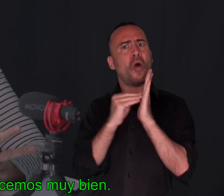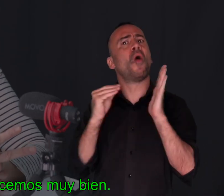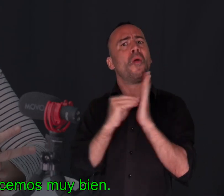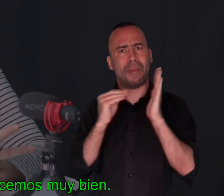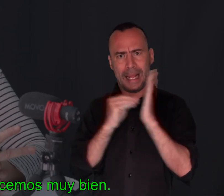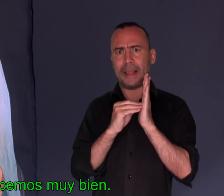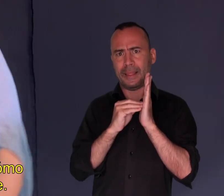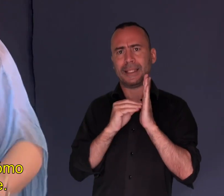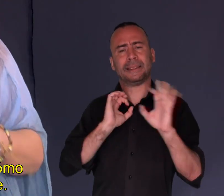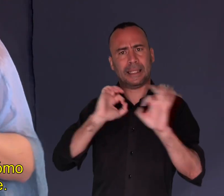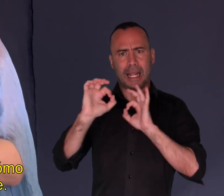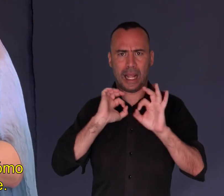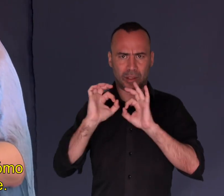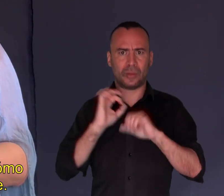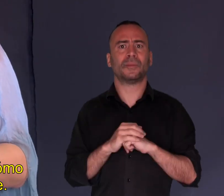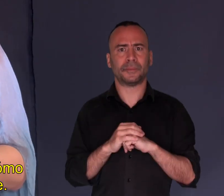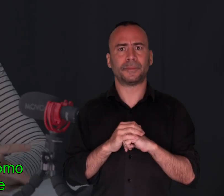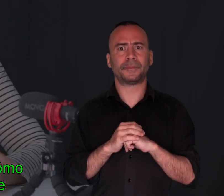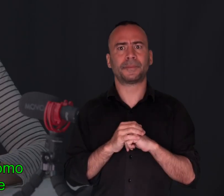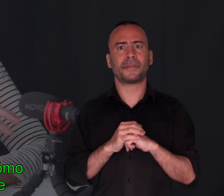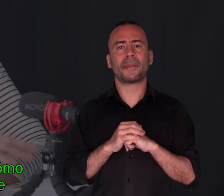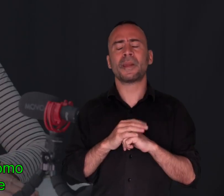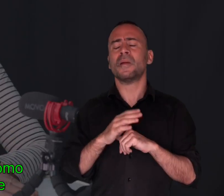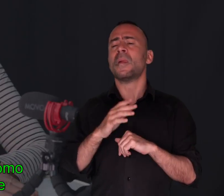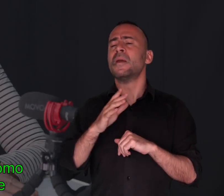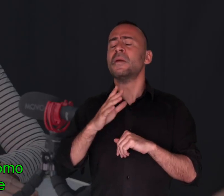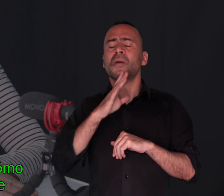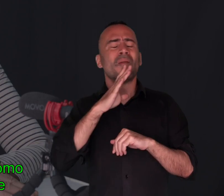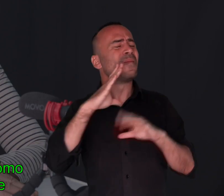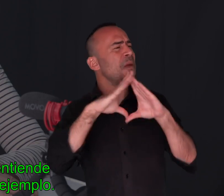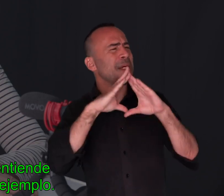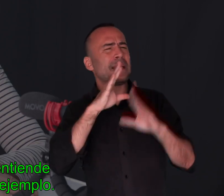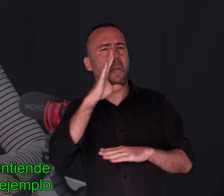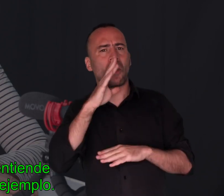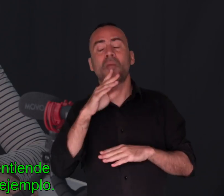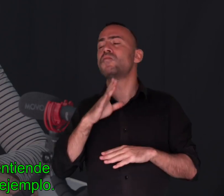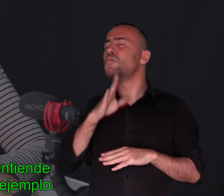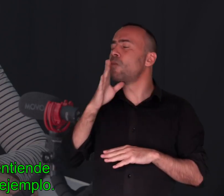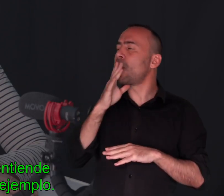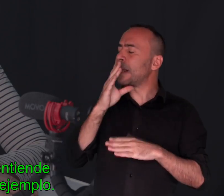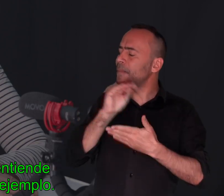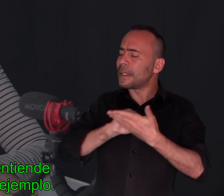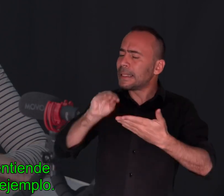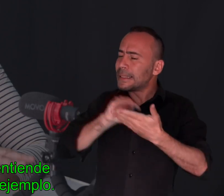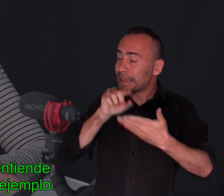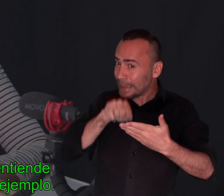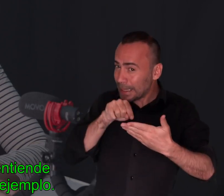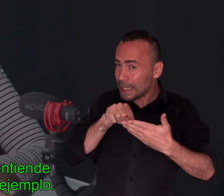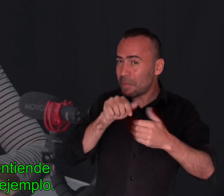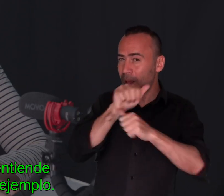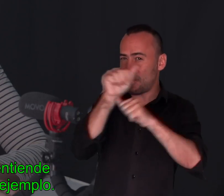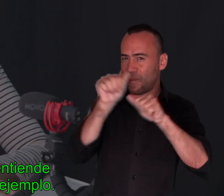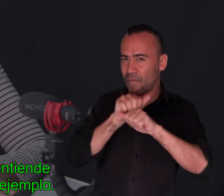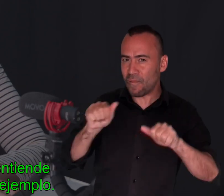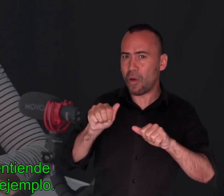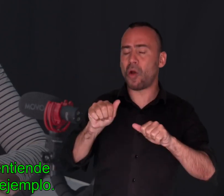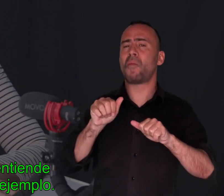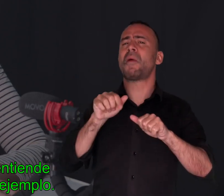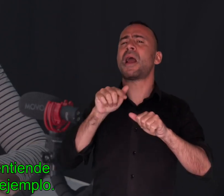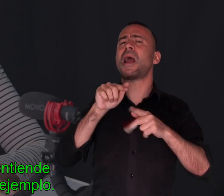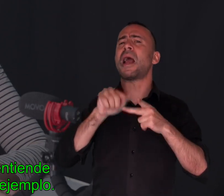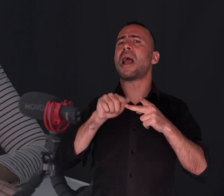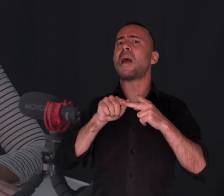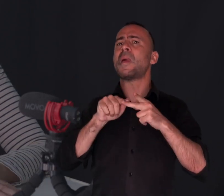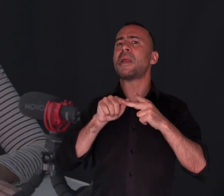hago con él Entonces ya nos conocemos mu es y y y por cómo entiende la pareja